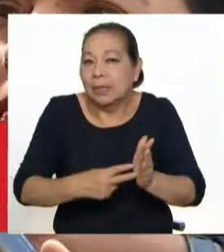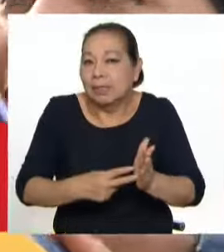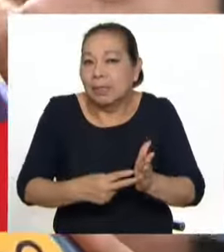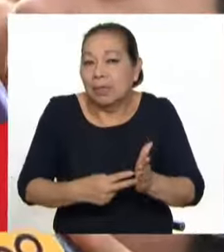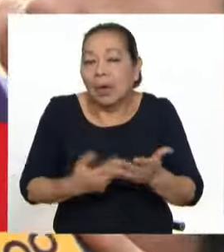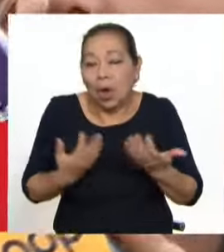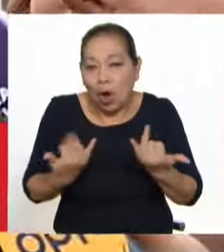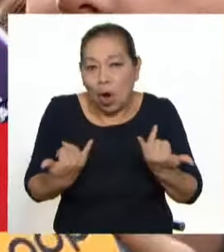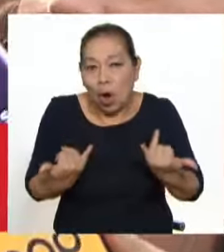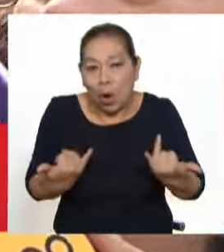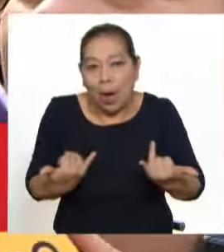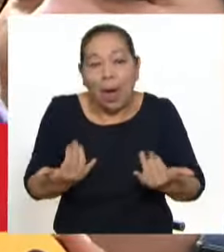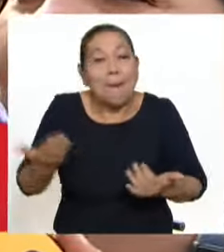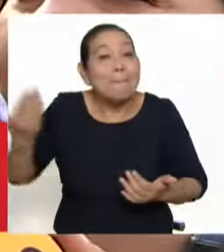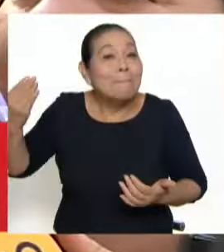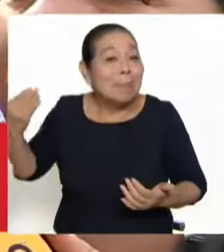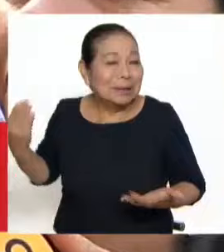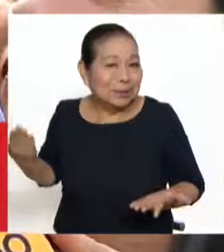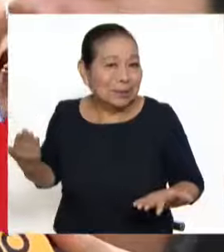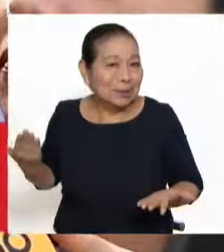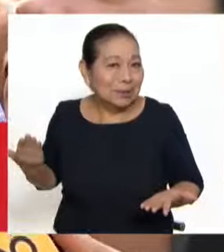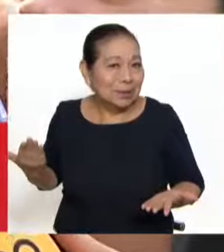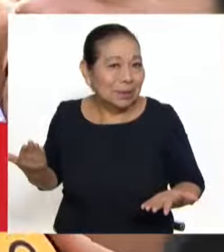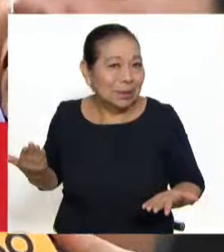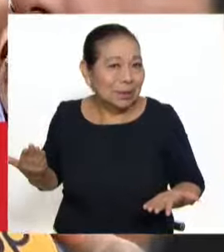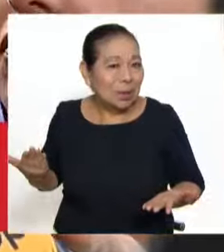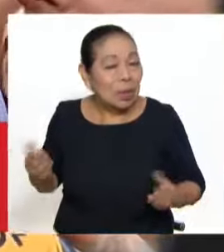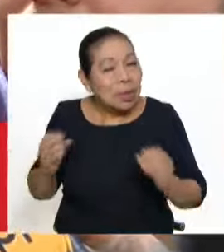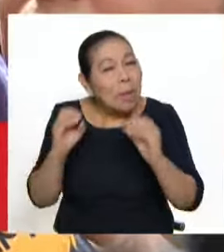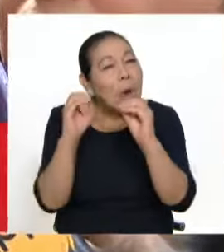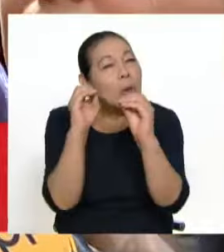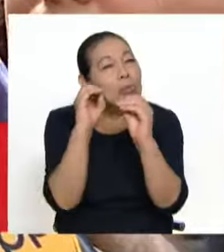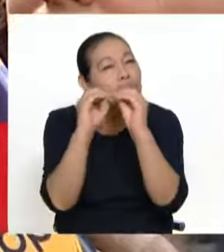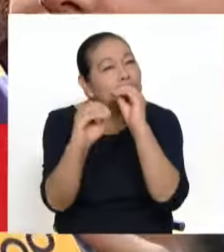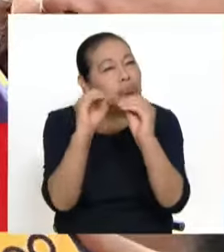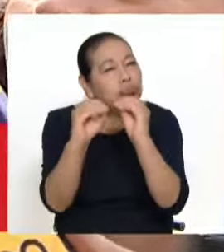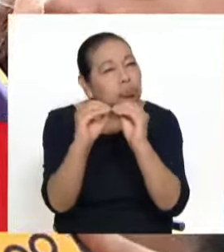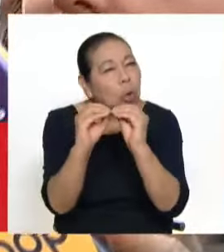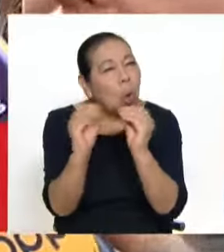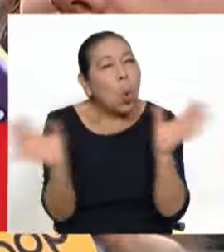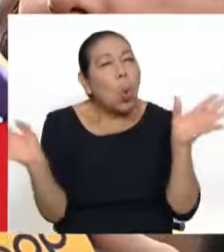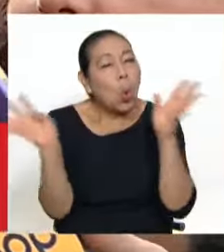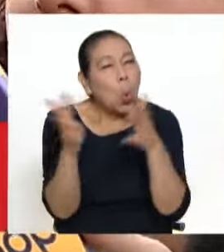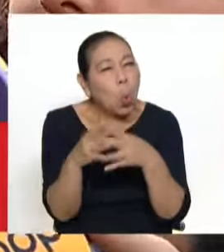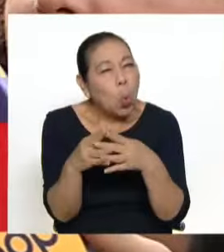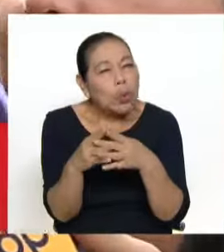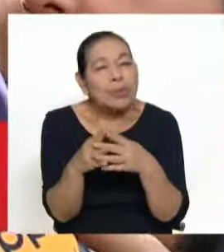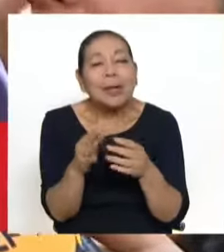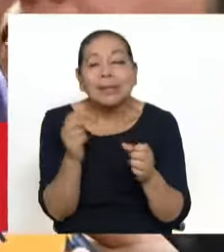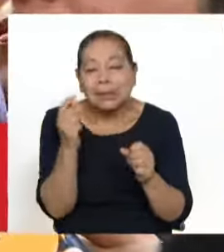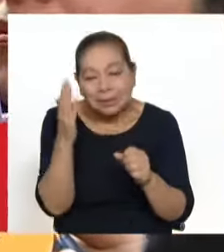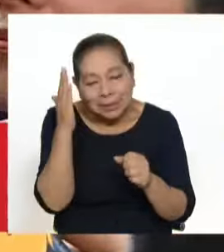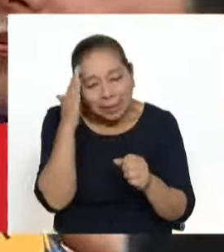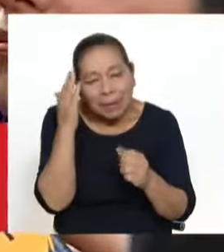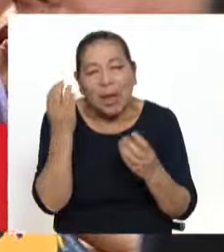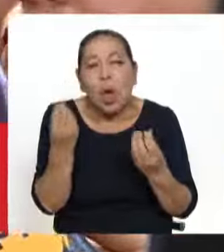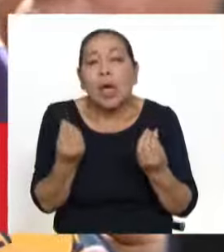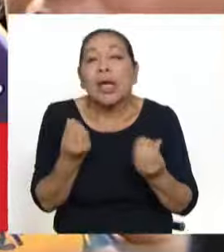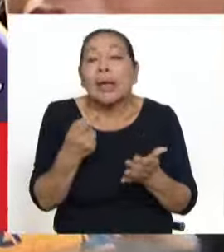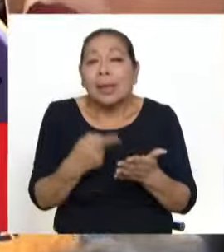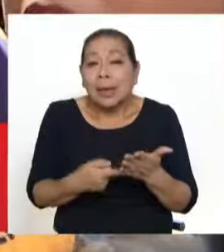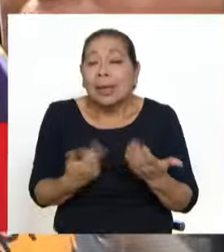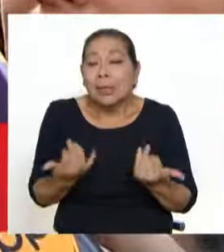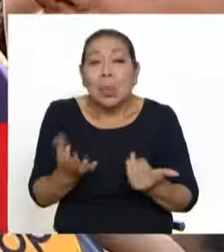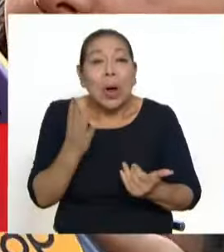esta realidad del pasado. Entonces nosotros estamos reparando de manera conjunta, reconociendo también que